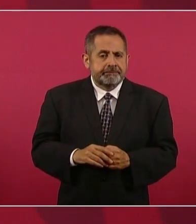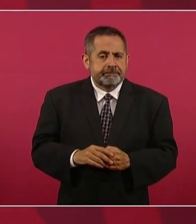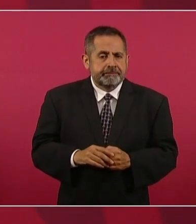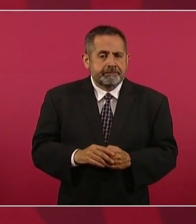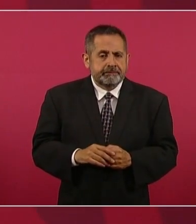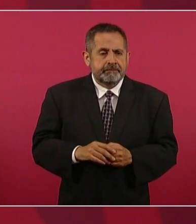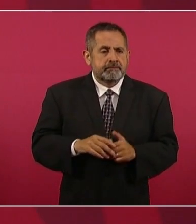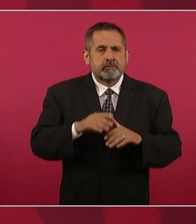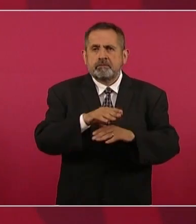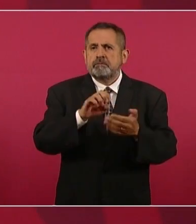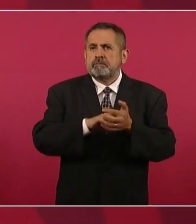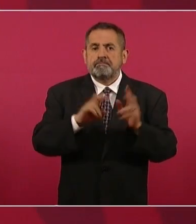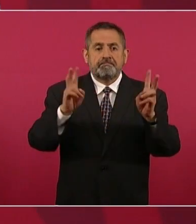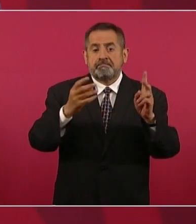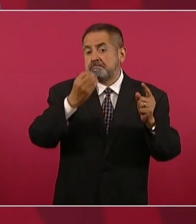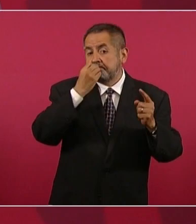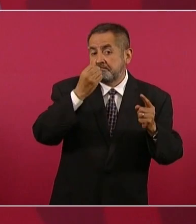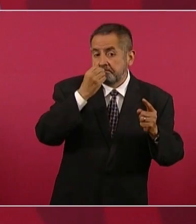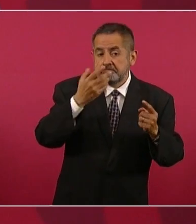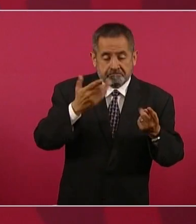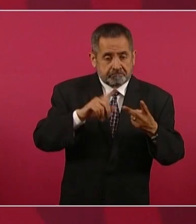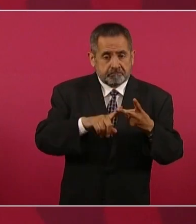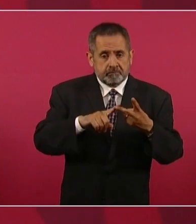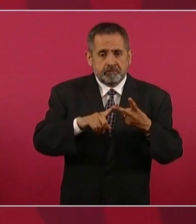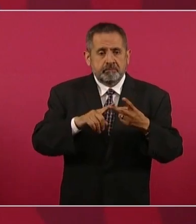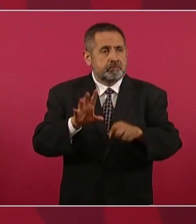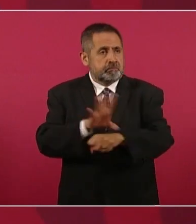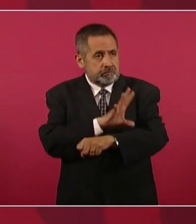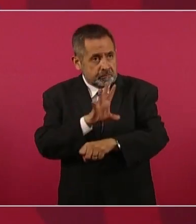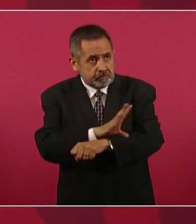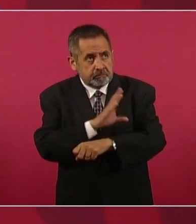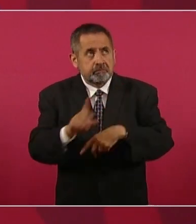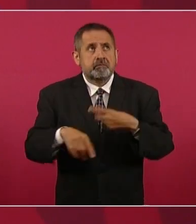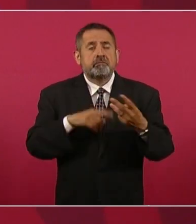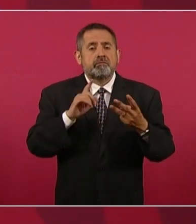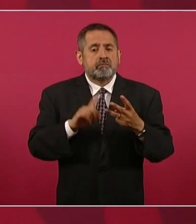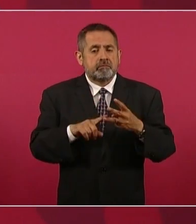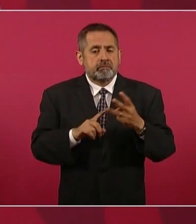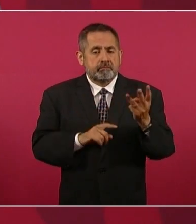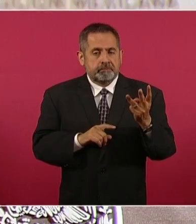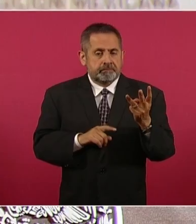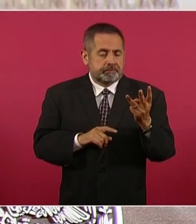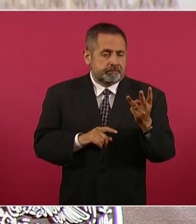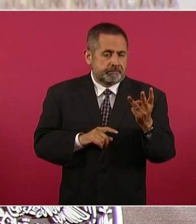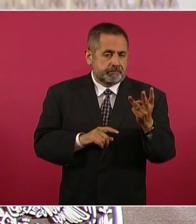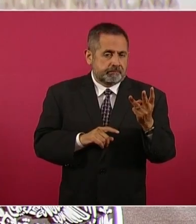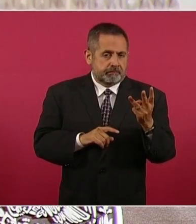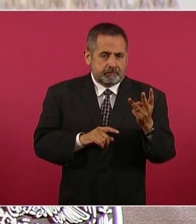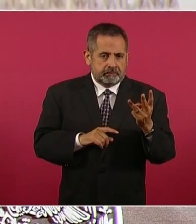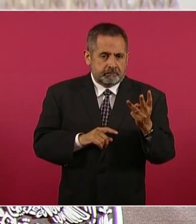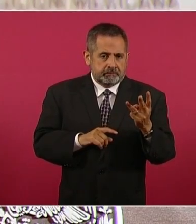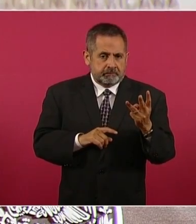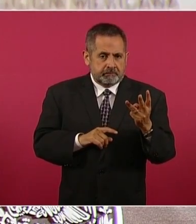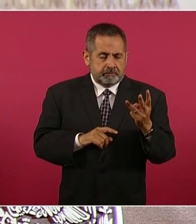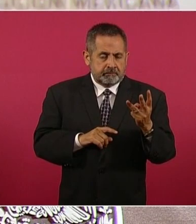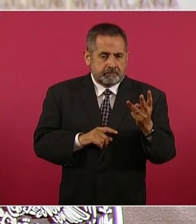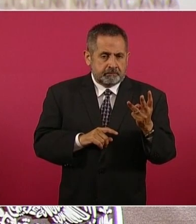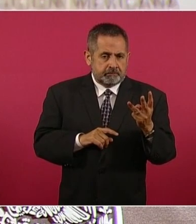en alimentos, con energéticos, con